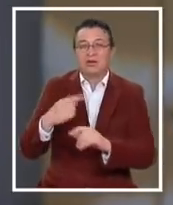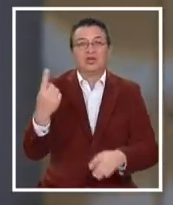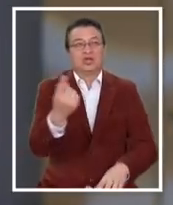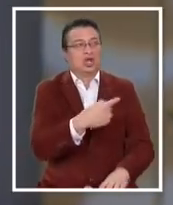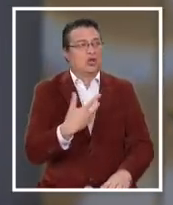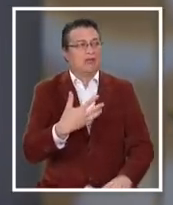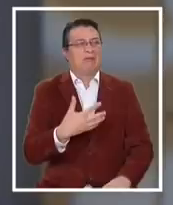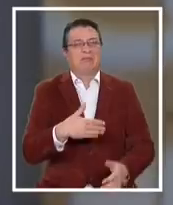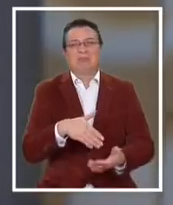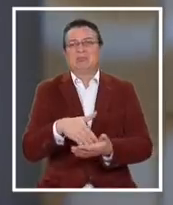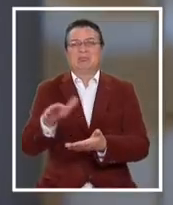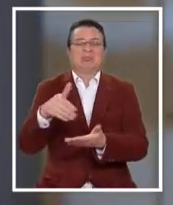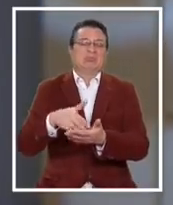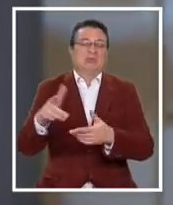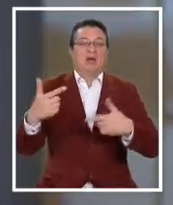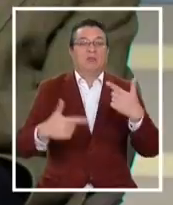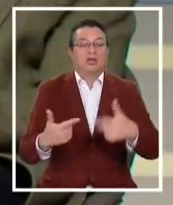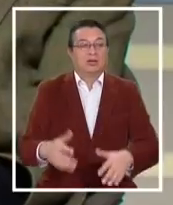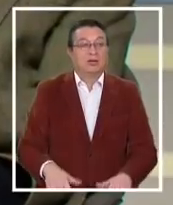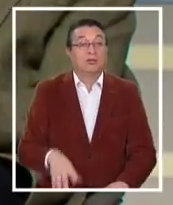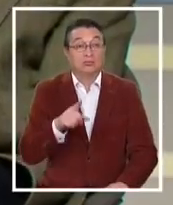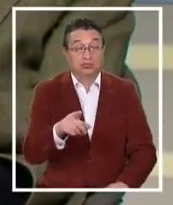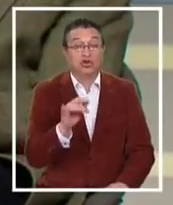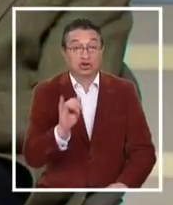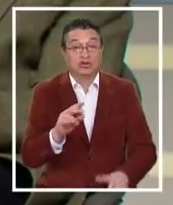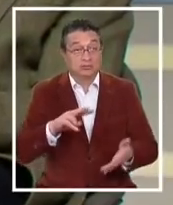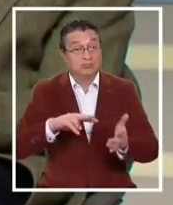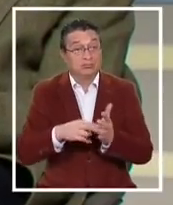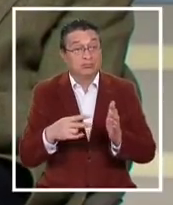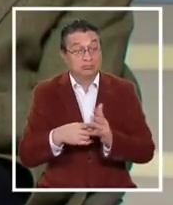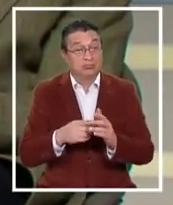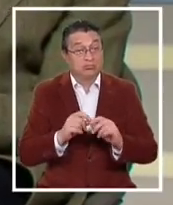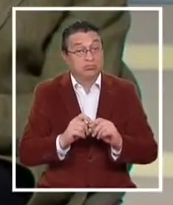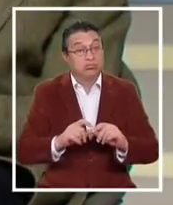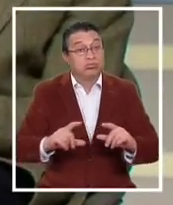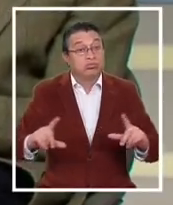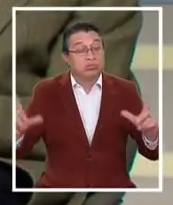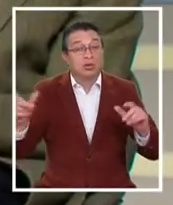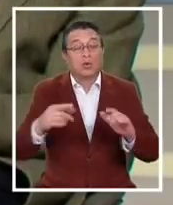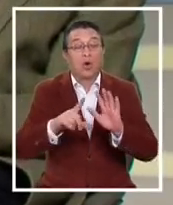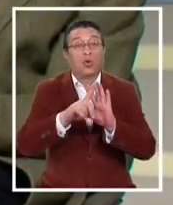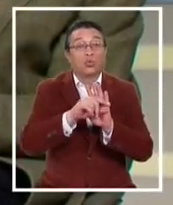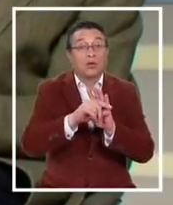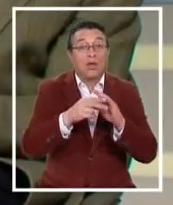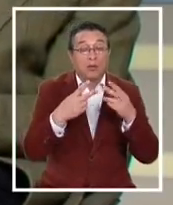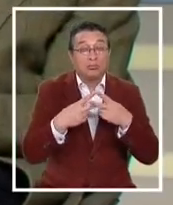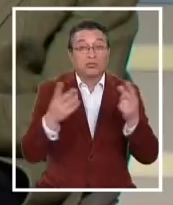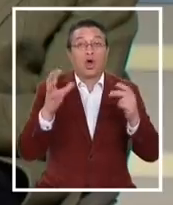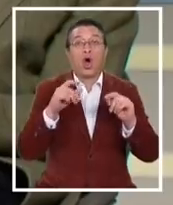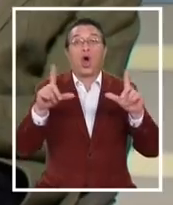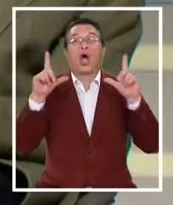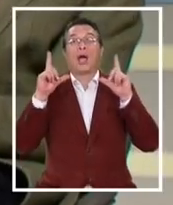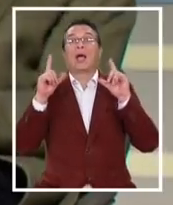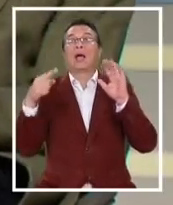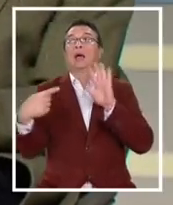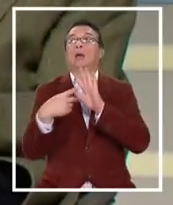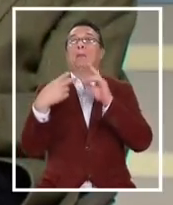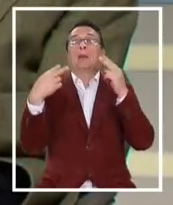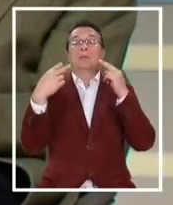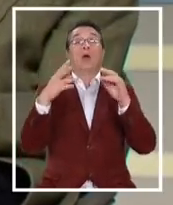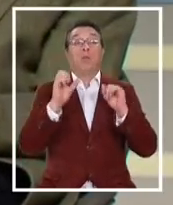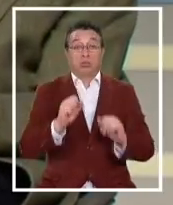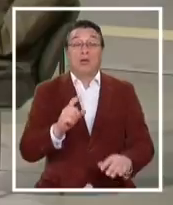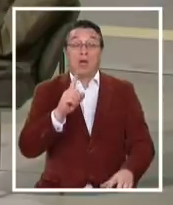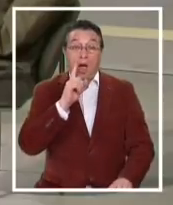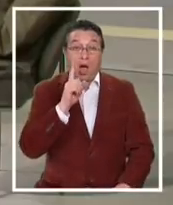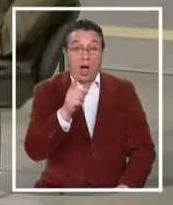terminan distanciando mucho más de la política. ¿Son polémicas sencillamente por generar Twitteres o rating? Depende. Bueno, podrá haberlas,